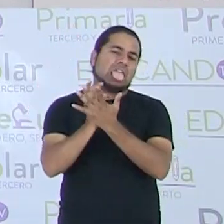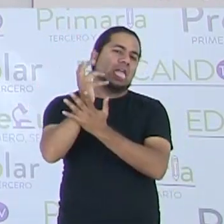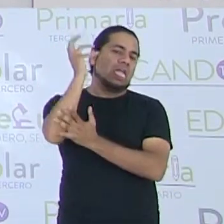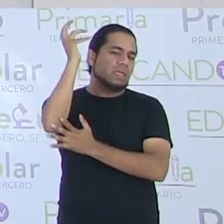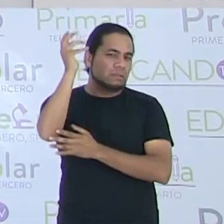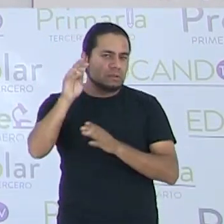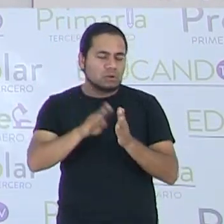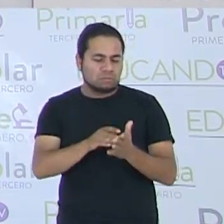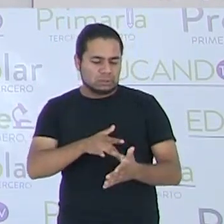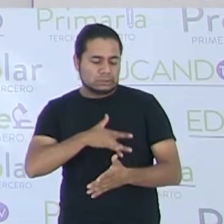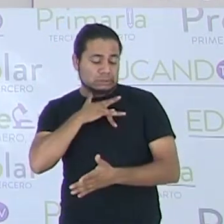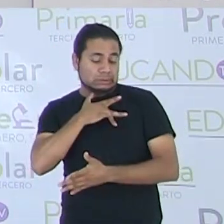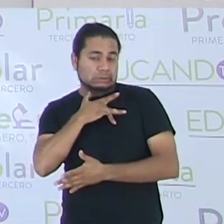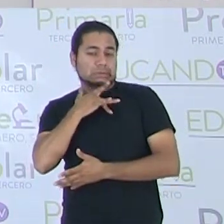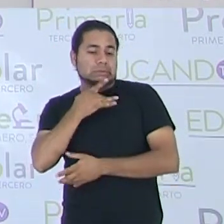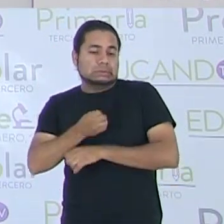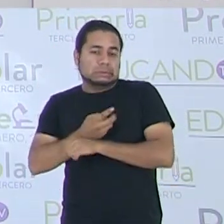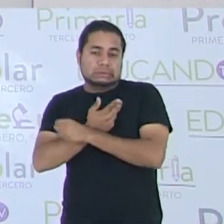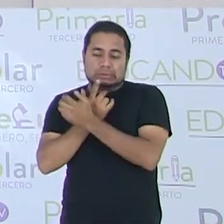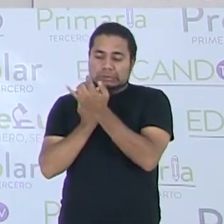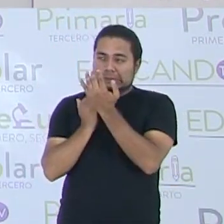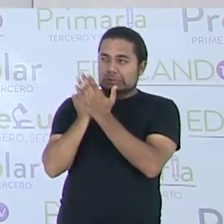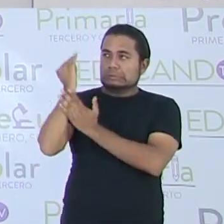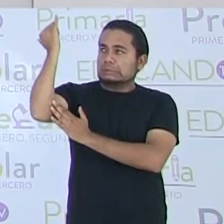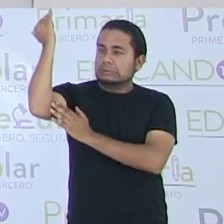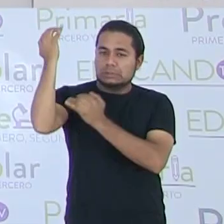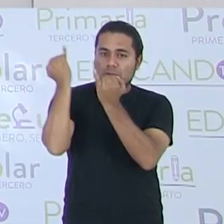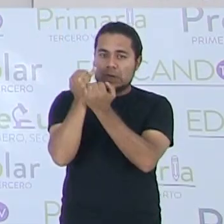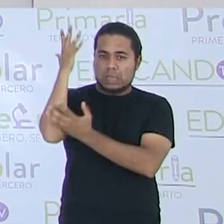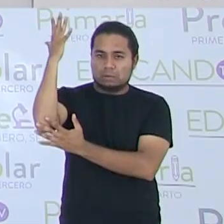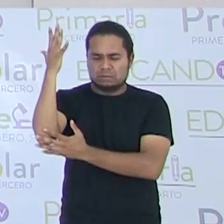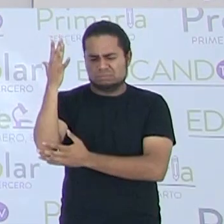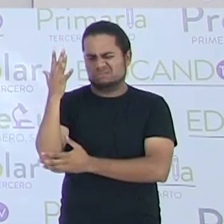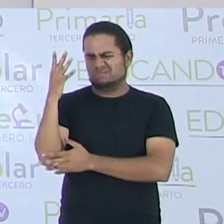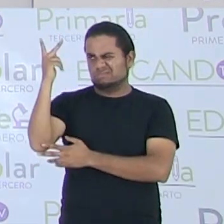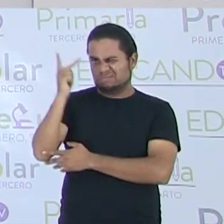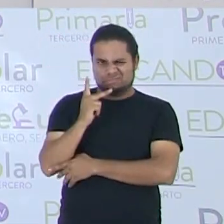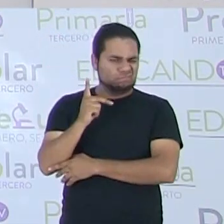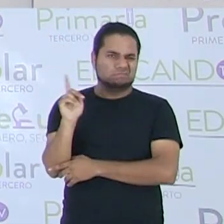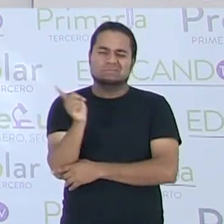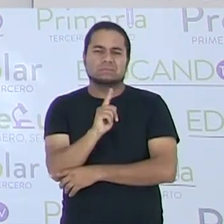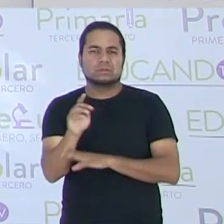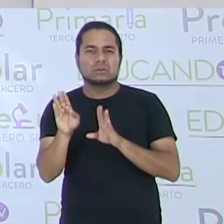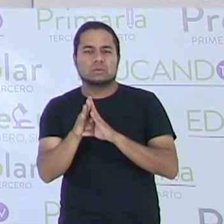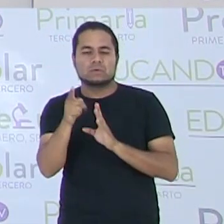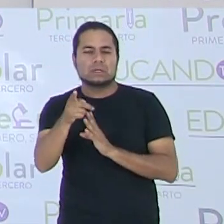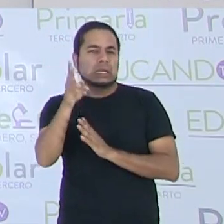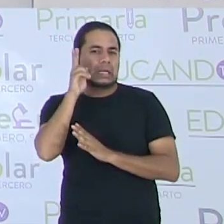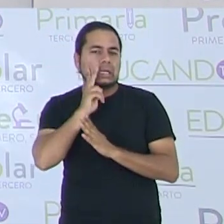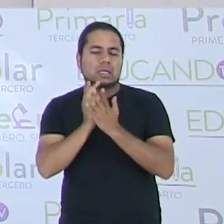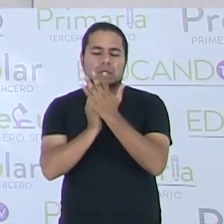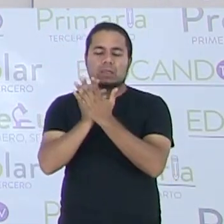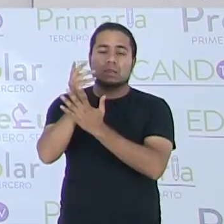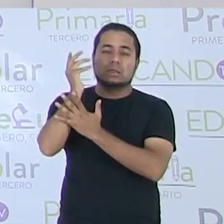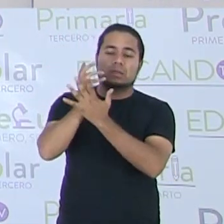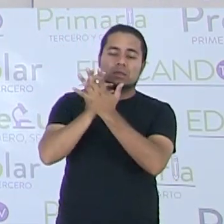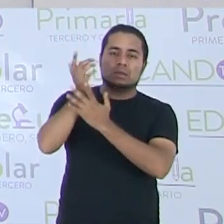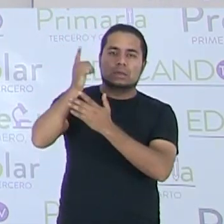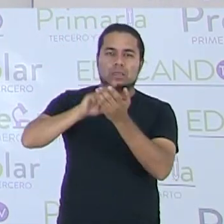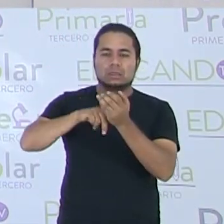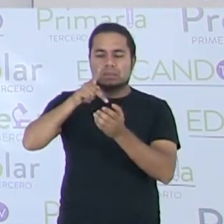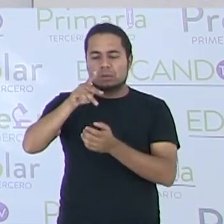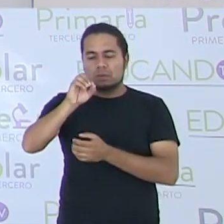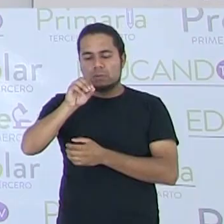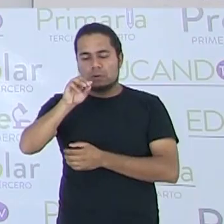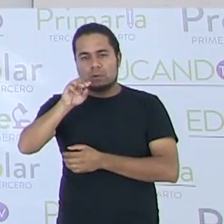porque un sentimiento no puede ser tan alto como un árbol, ¿verdad? Entonces, cuando hay una exageración en un poema,